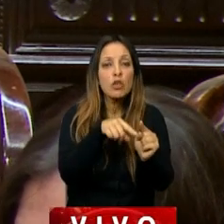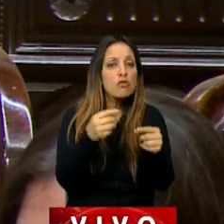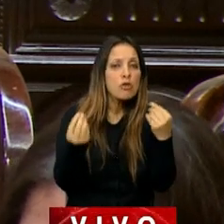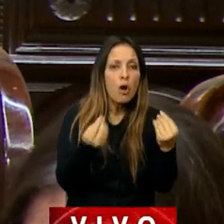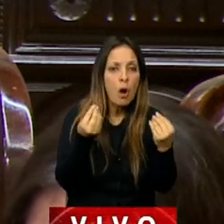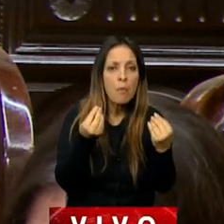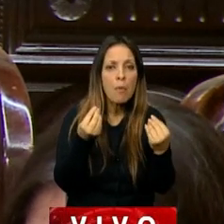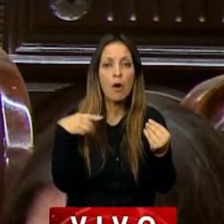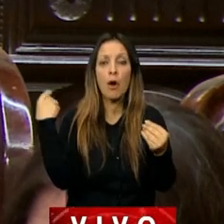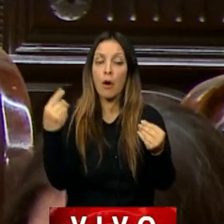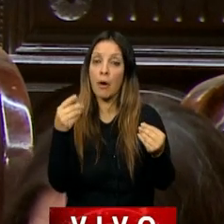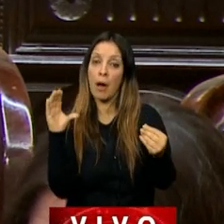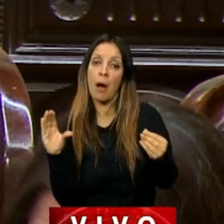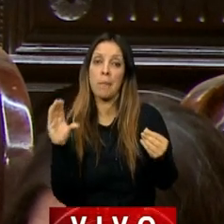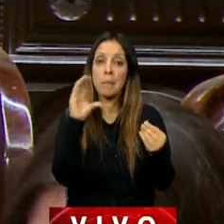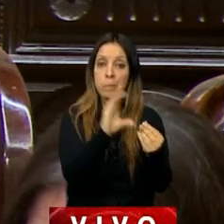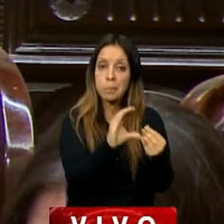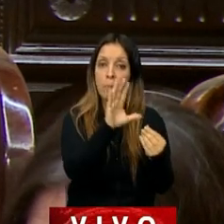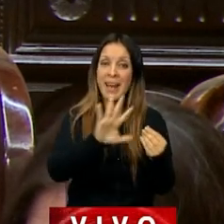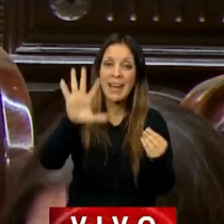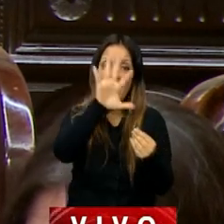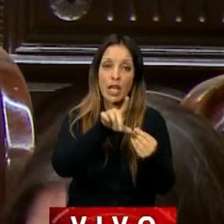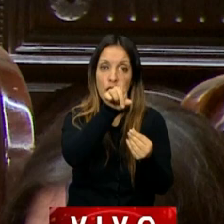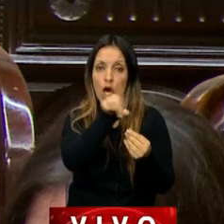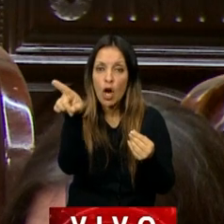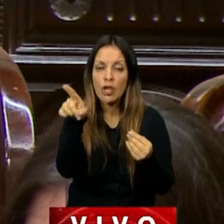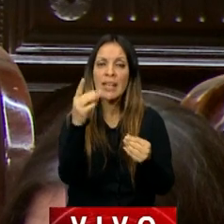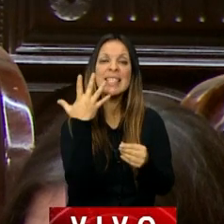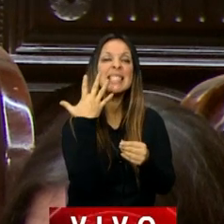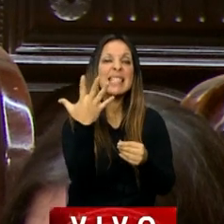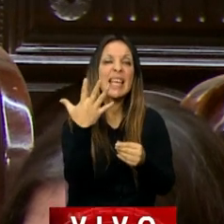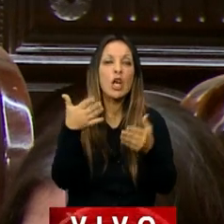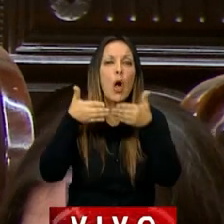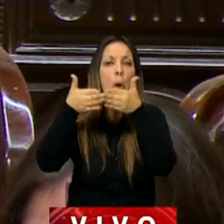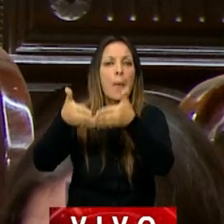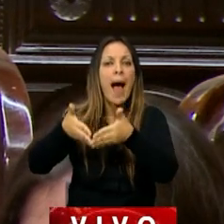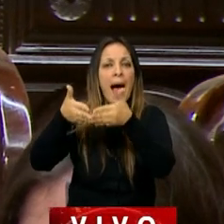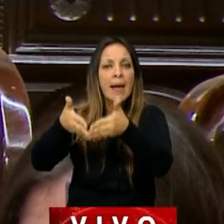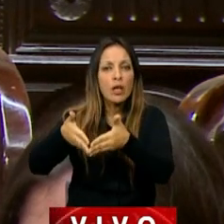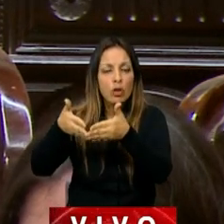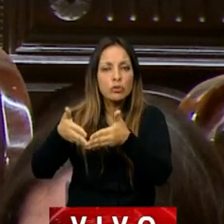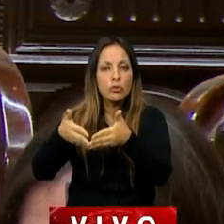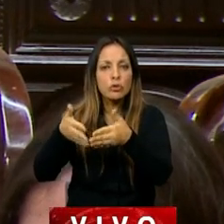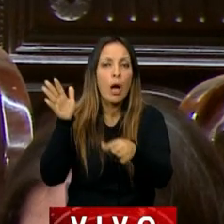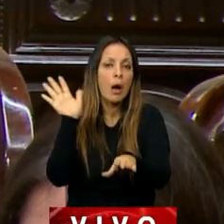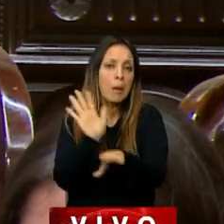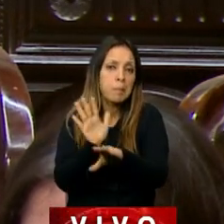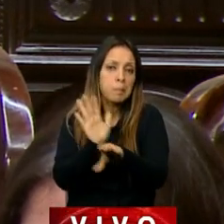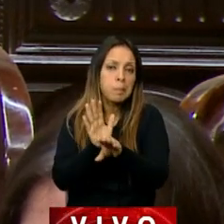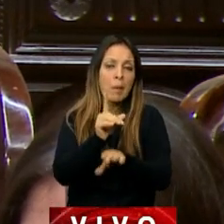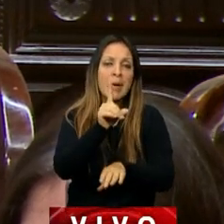destinaron para la región 5 barcos que representa más